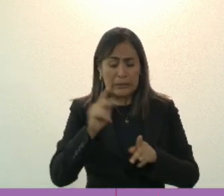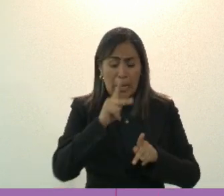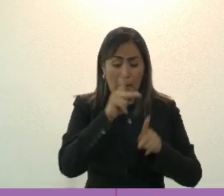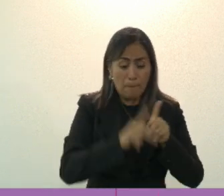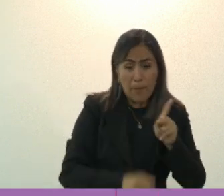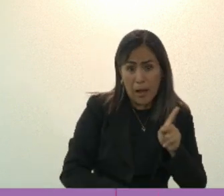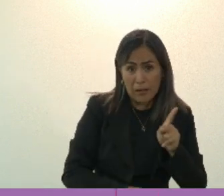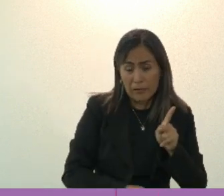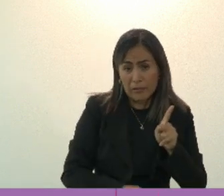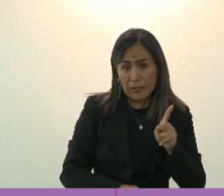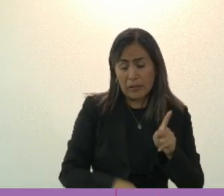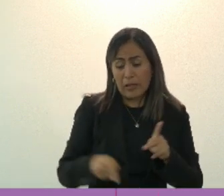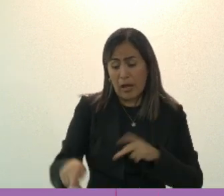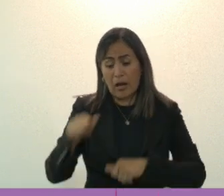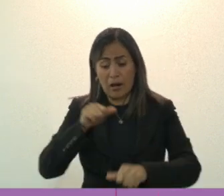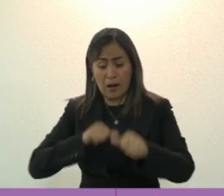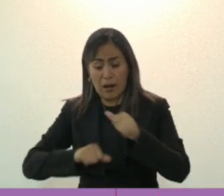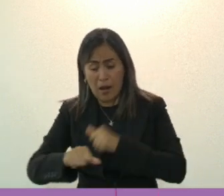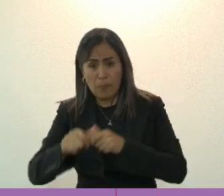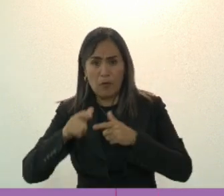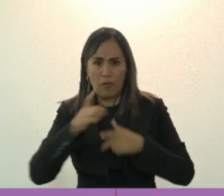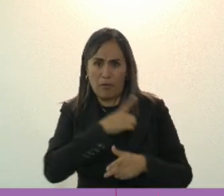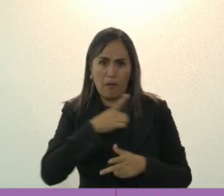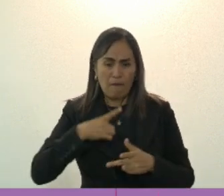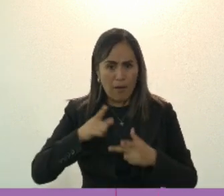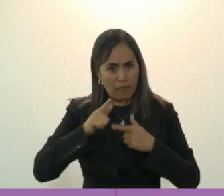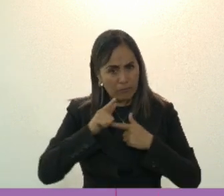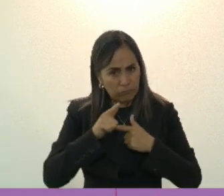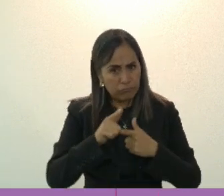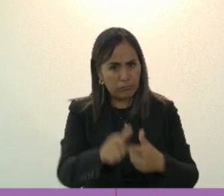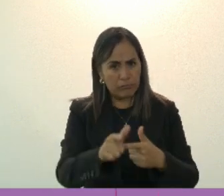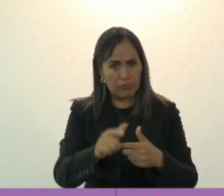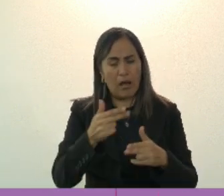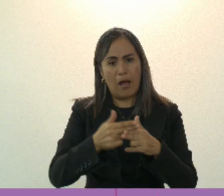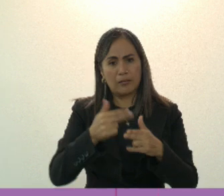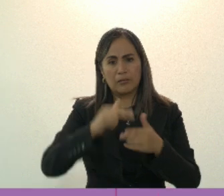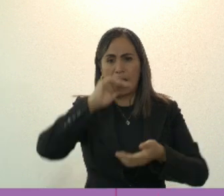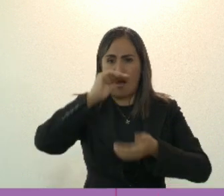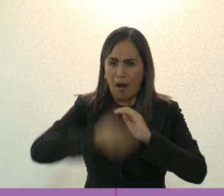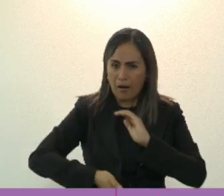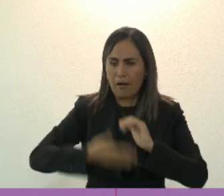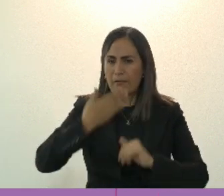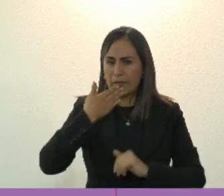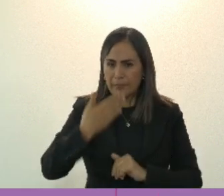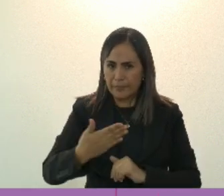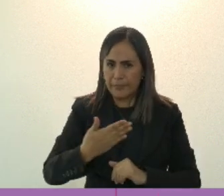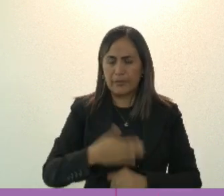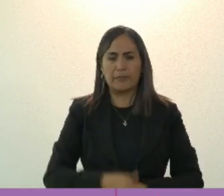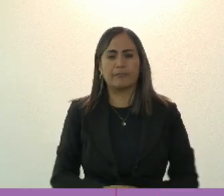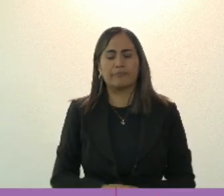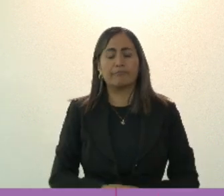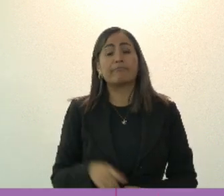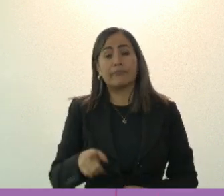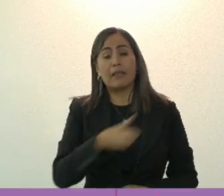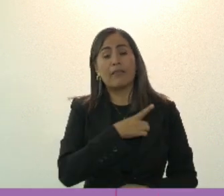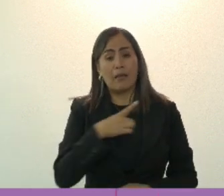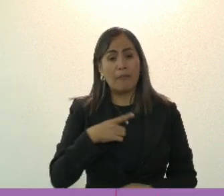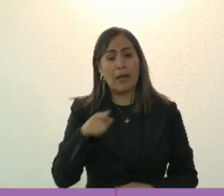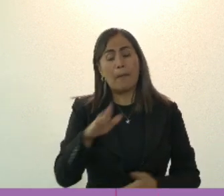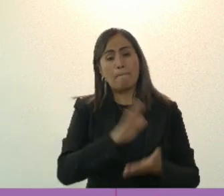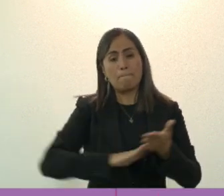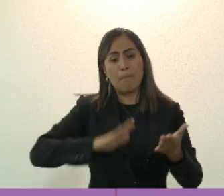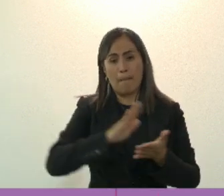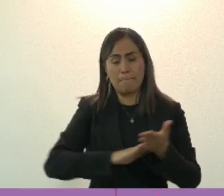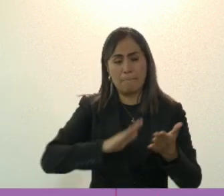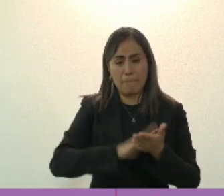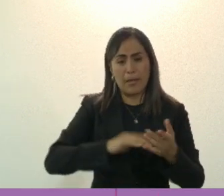estén como parte de los pendientes y se puedan concluir de la mejor manera. Entonces, debe haber documentación de